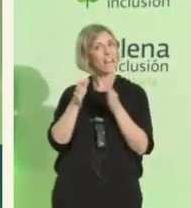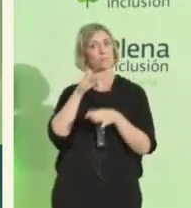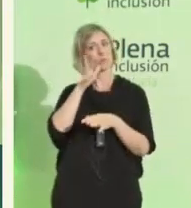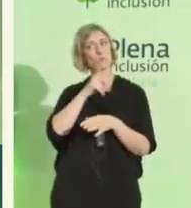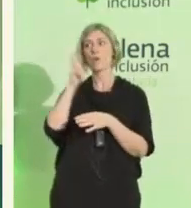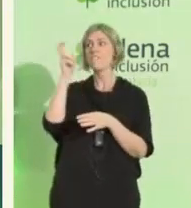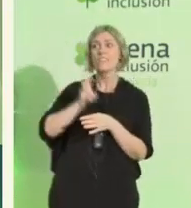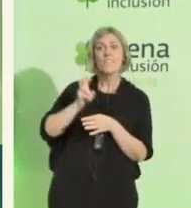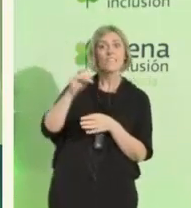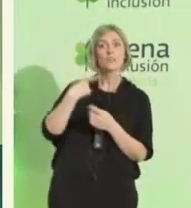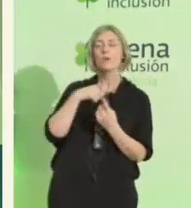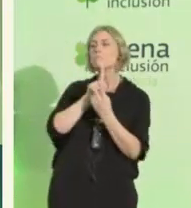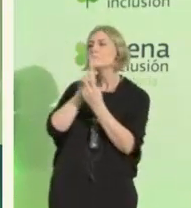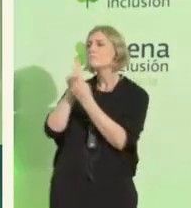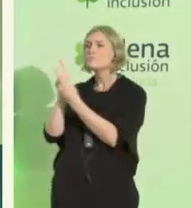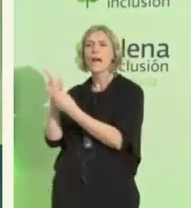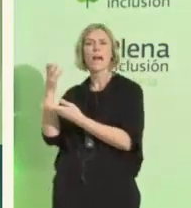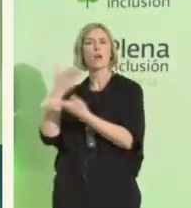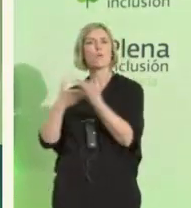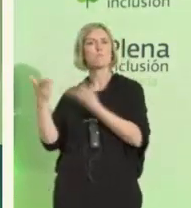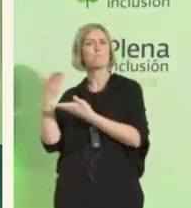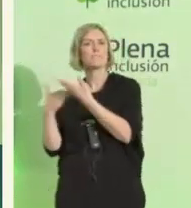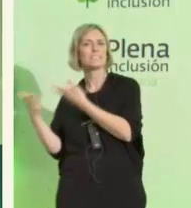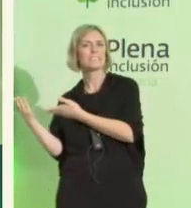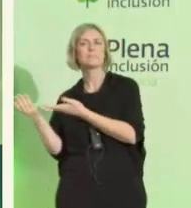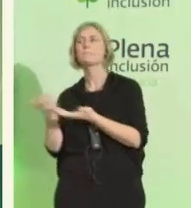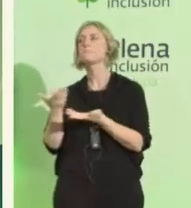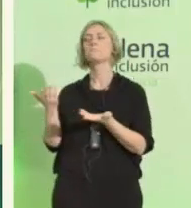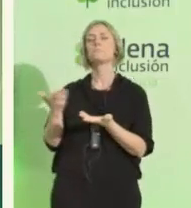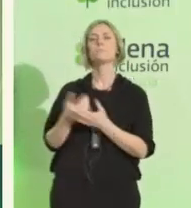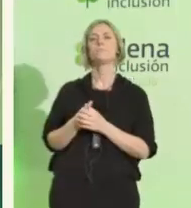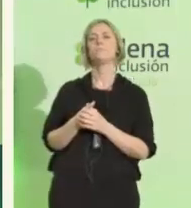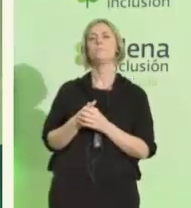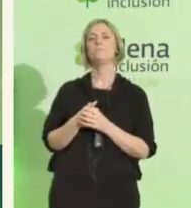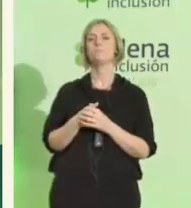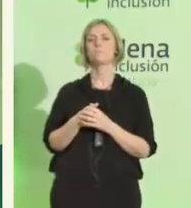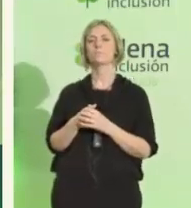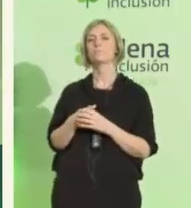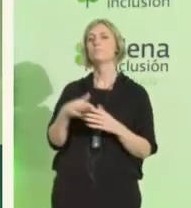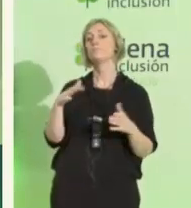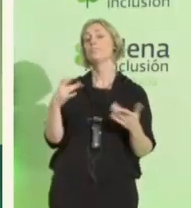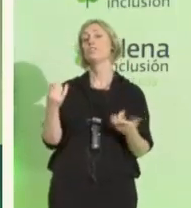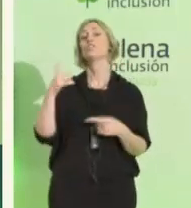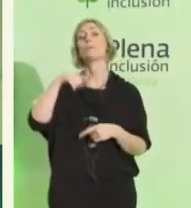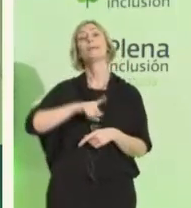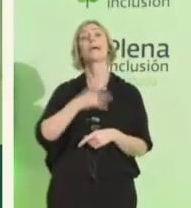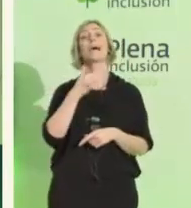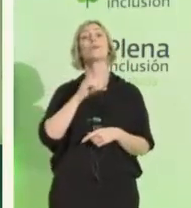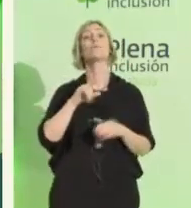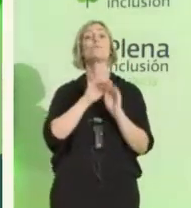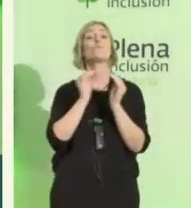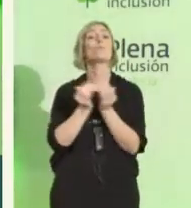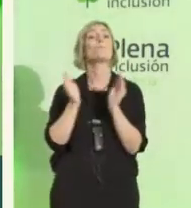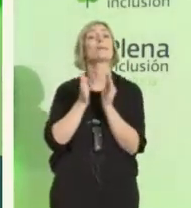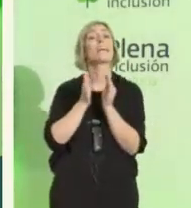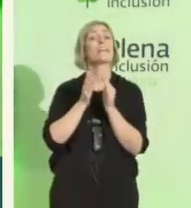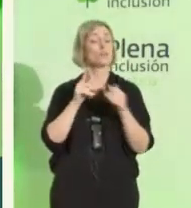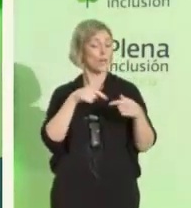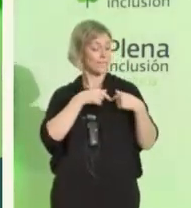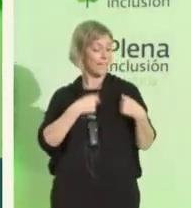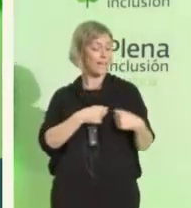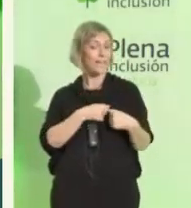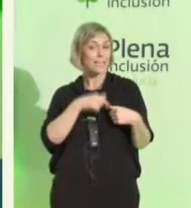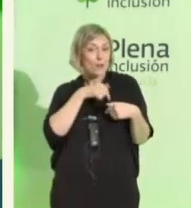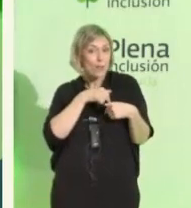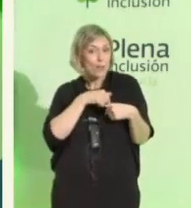también me llevo a mi pequeño mundo distinto mi corazón y me voy feliz a poder